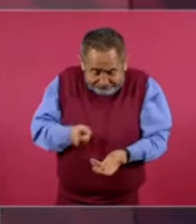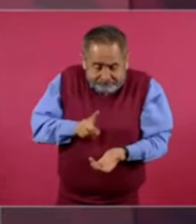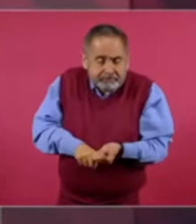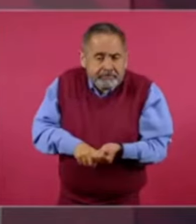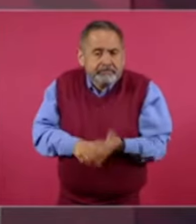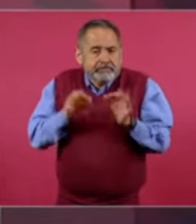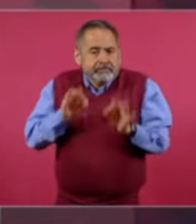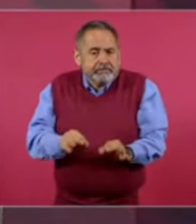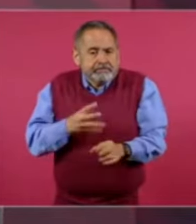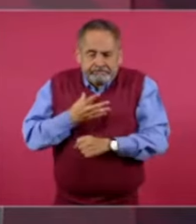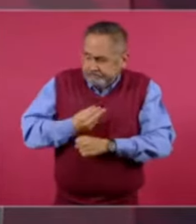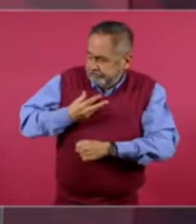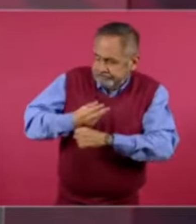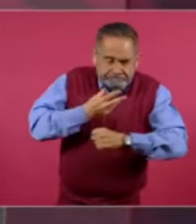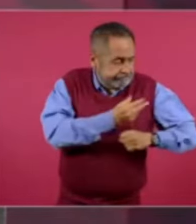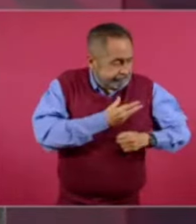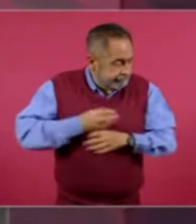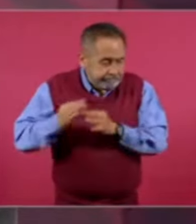Si